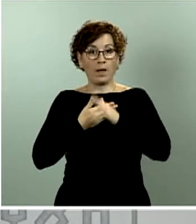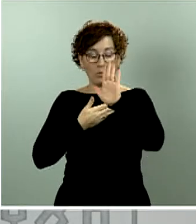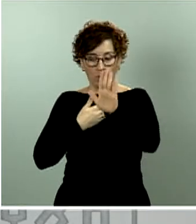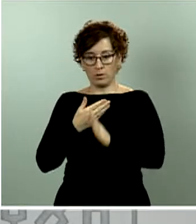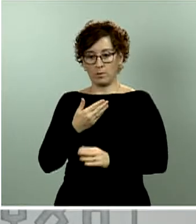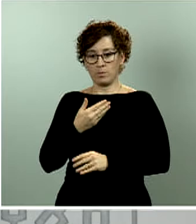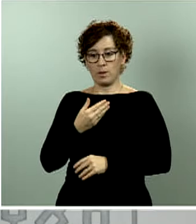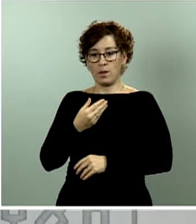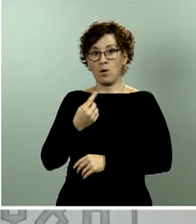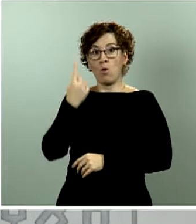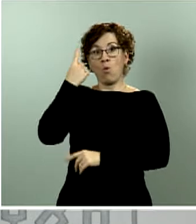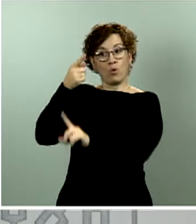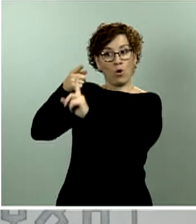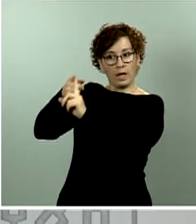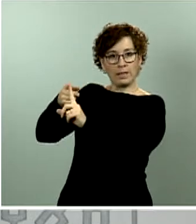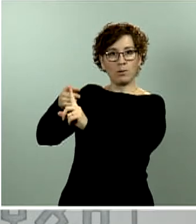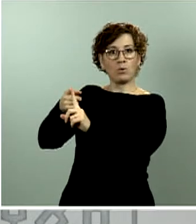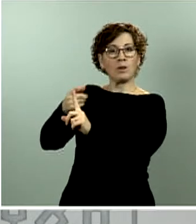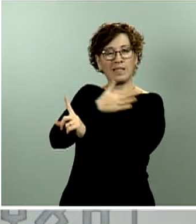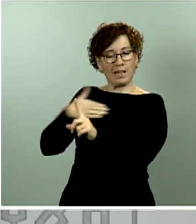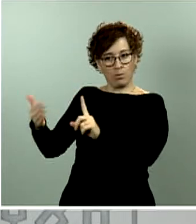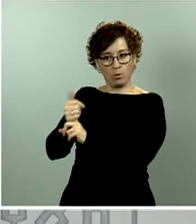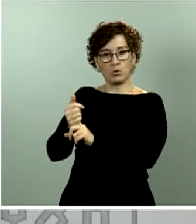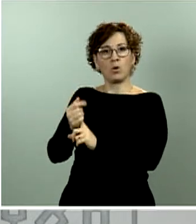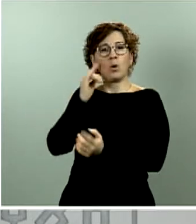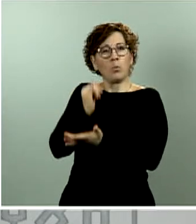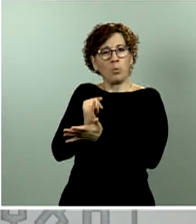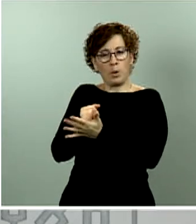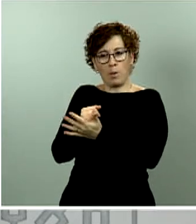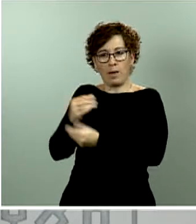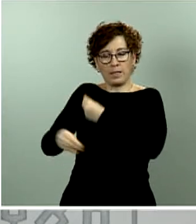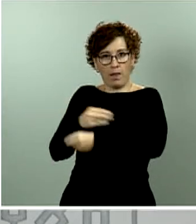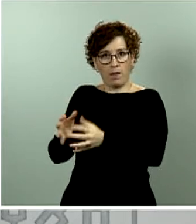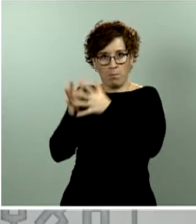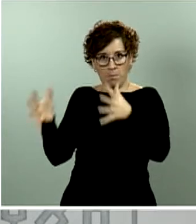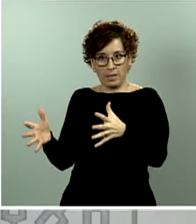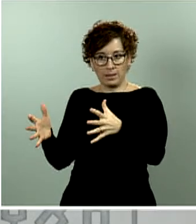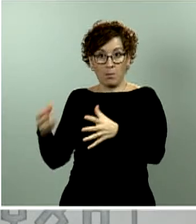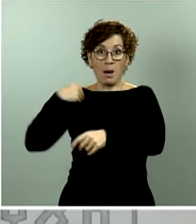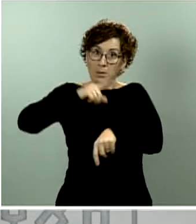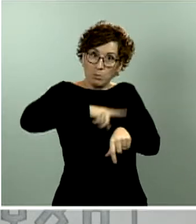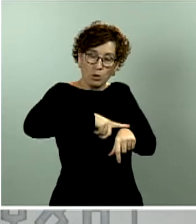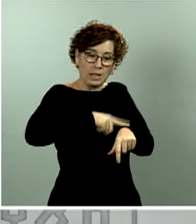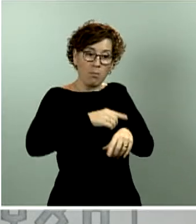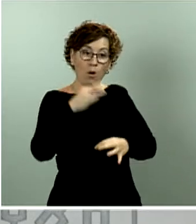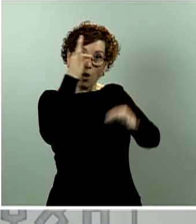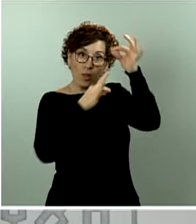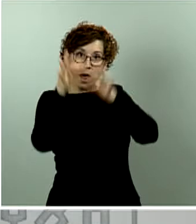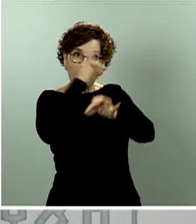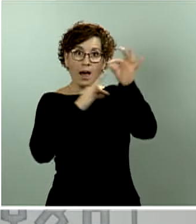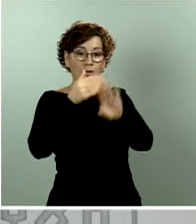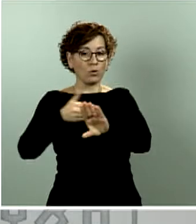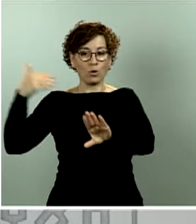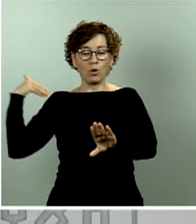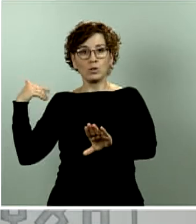objetivo, hacer muchas más pruebas, estamos también distorsionando muchas de las series de datos que nos permitían valorar las evoluciones.